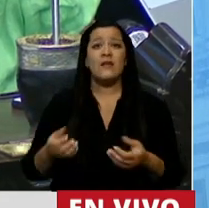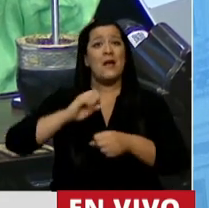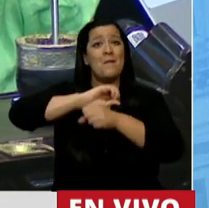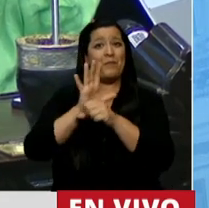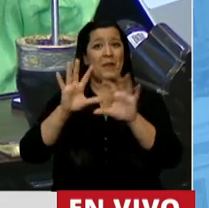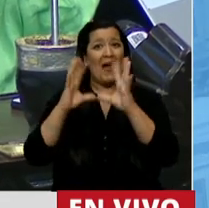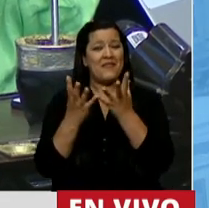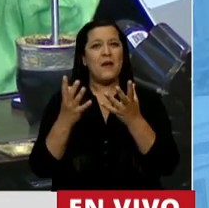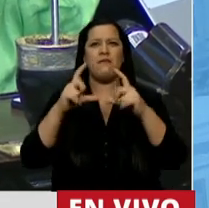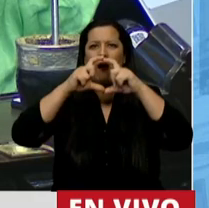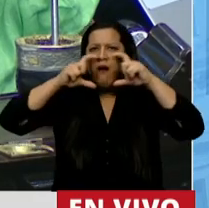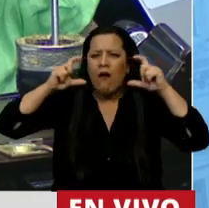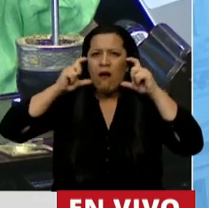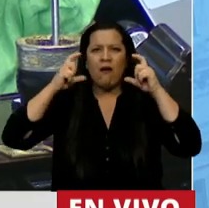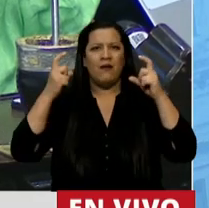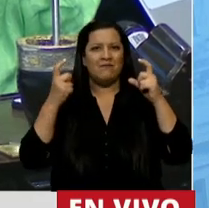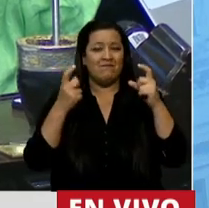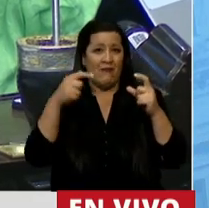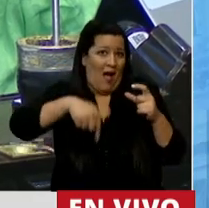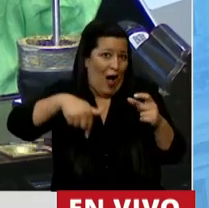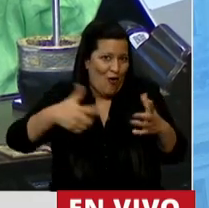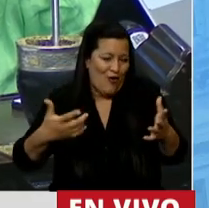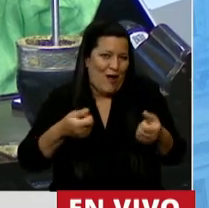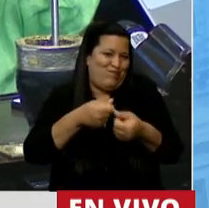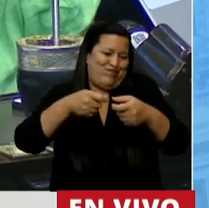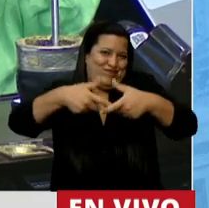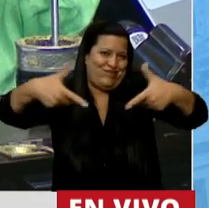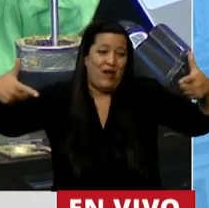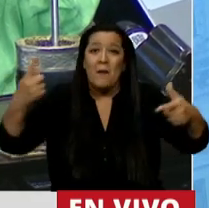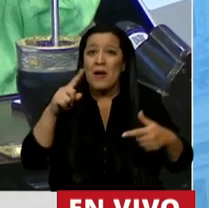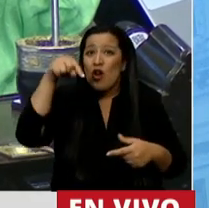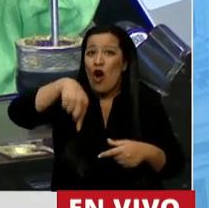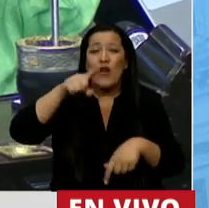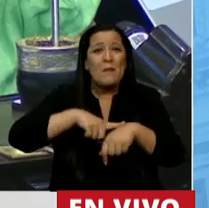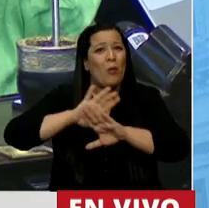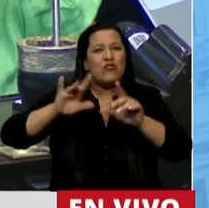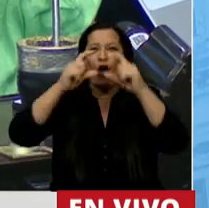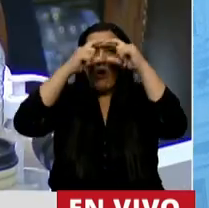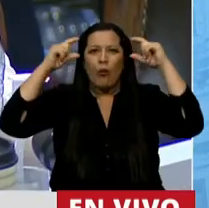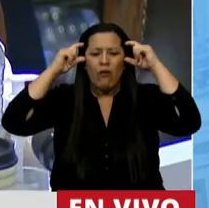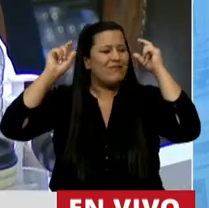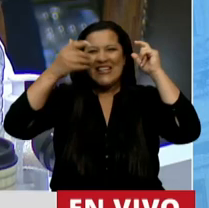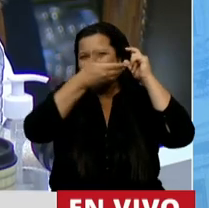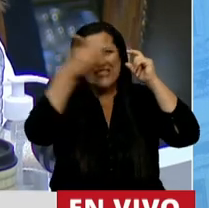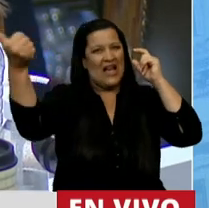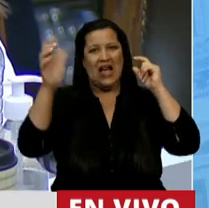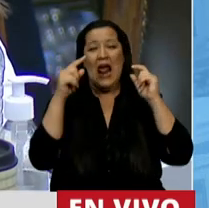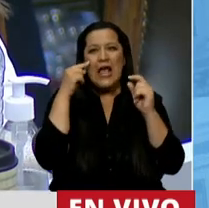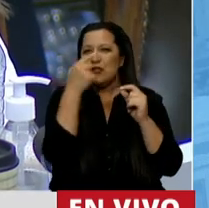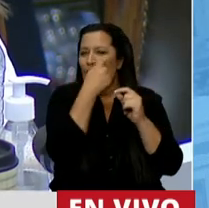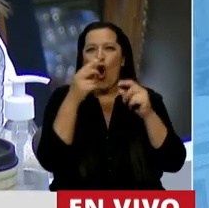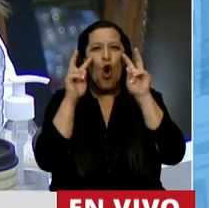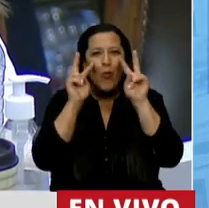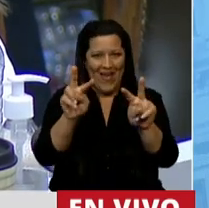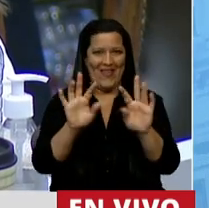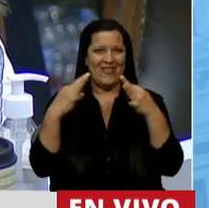colocarnos esto, un barbijo, un tapabocas. Pero también es momento de que nos saquemos las vendas de los ojos. Eso es lo que nos debemos sacar